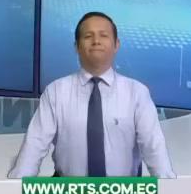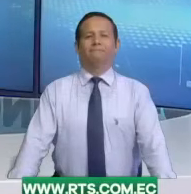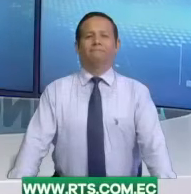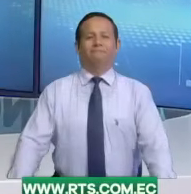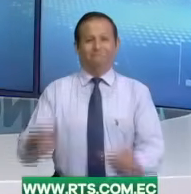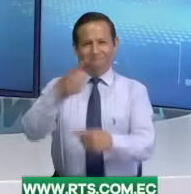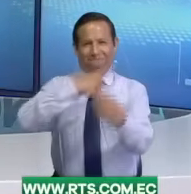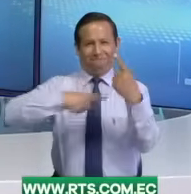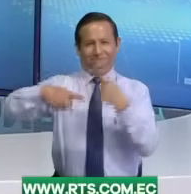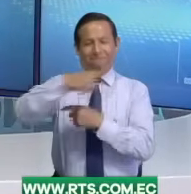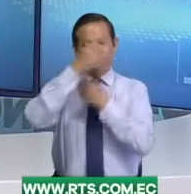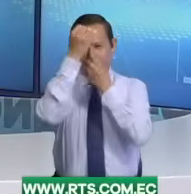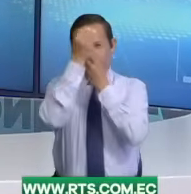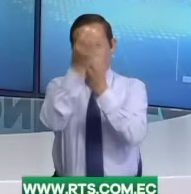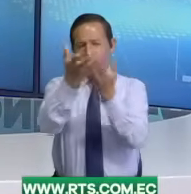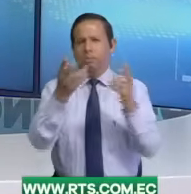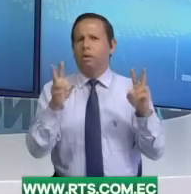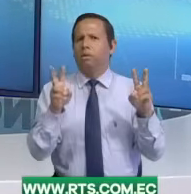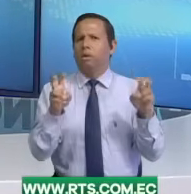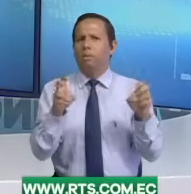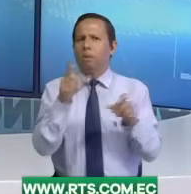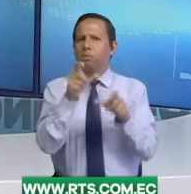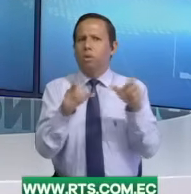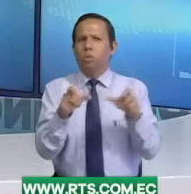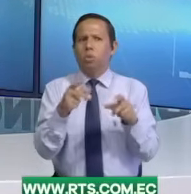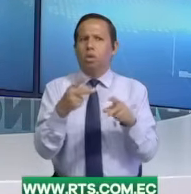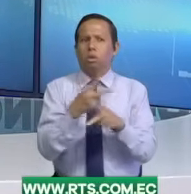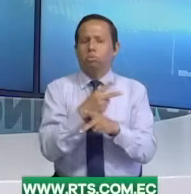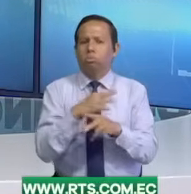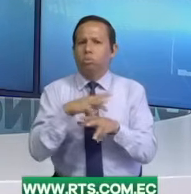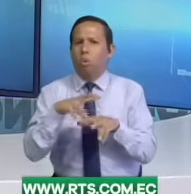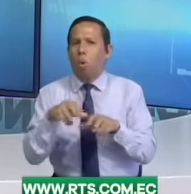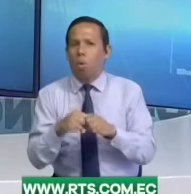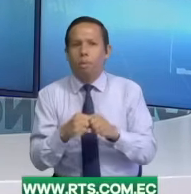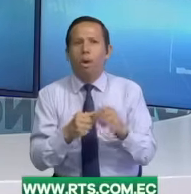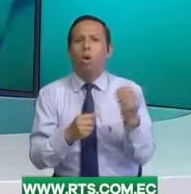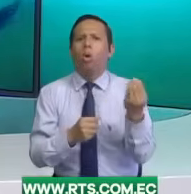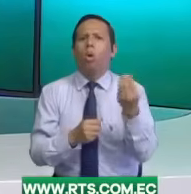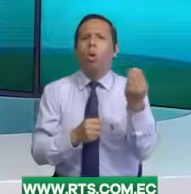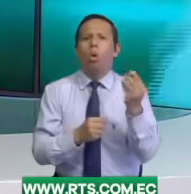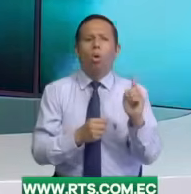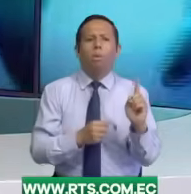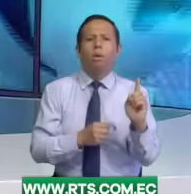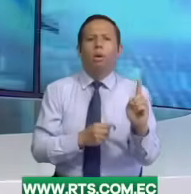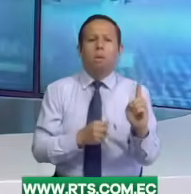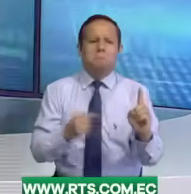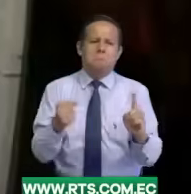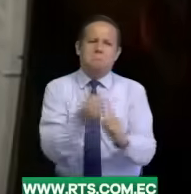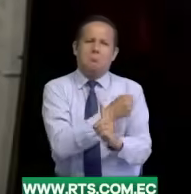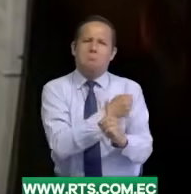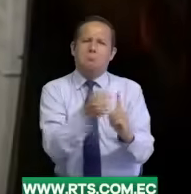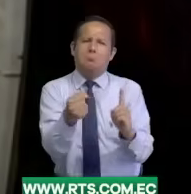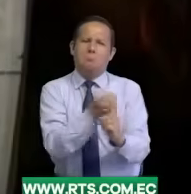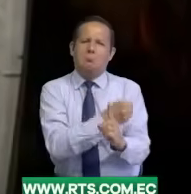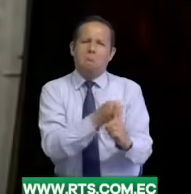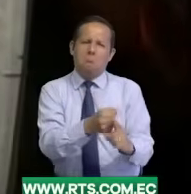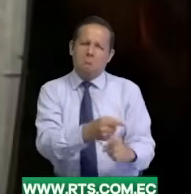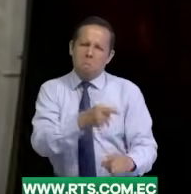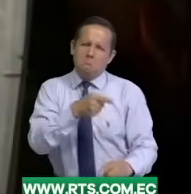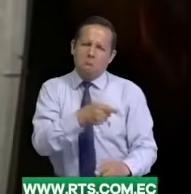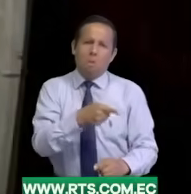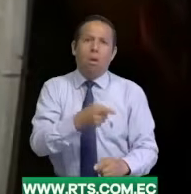De regreso para informarles que delincuentes sorprendieron a un joven y en medio de golpes, amenazas